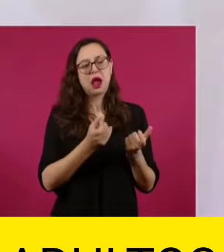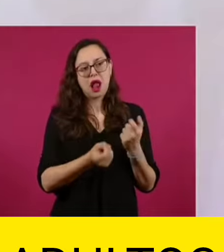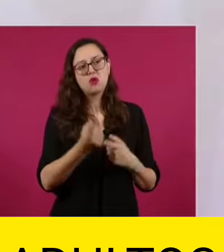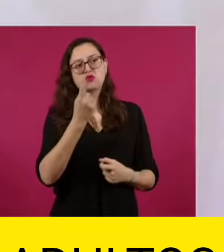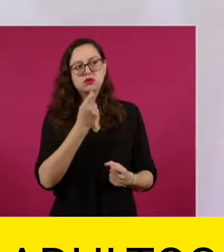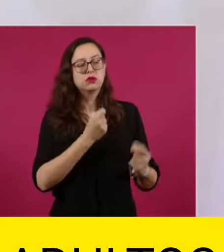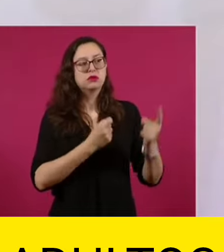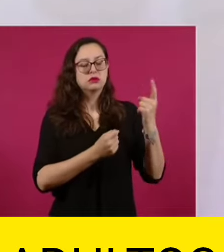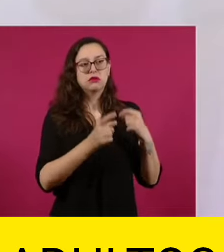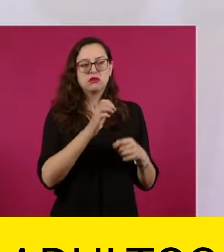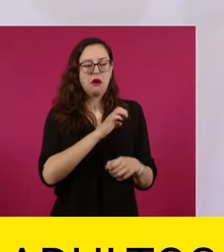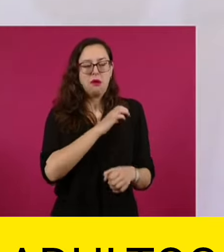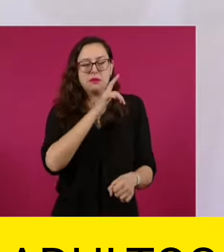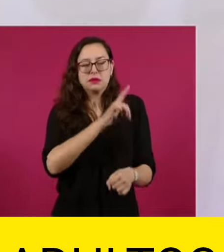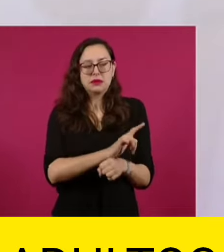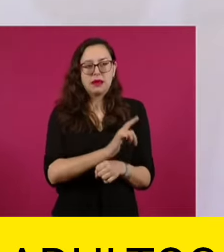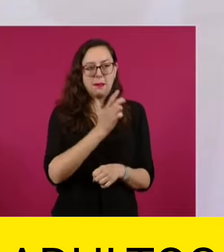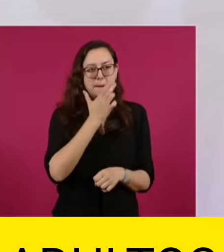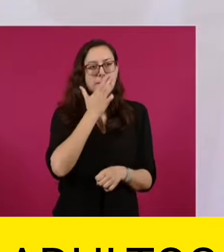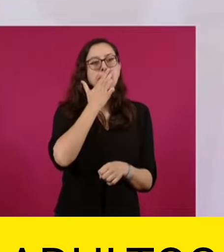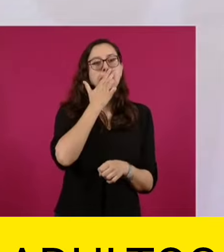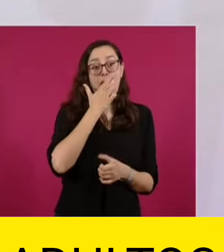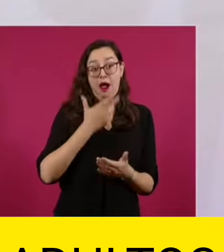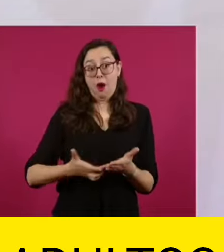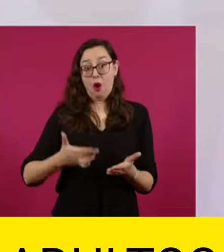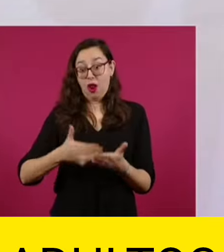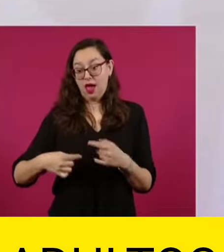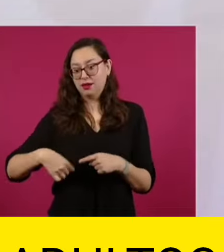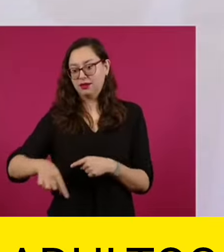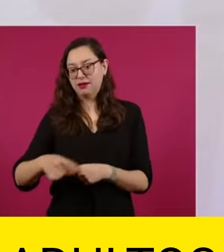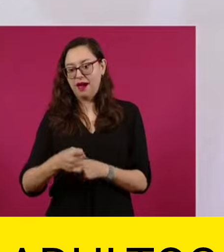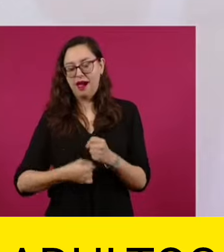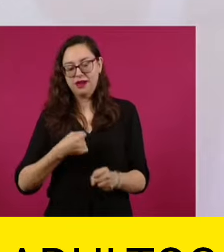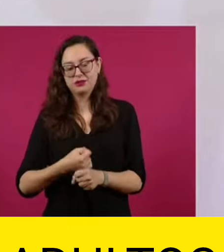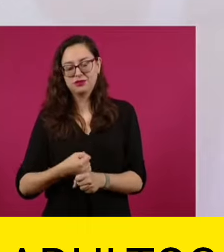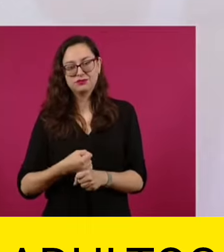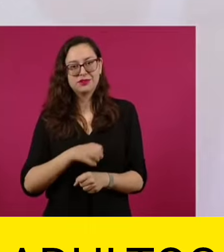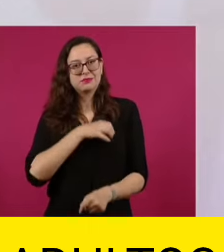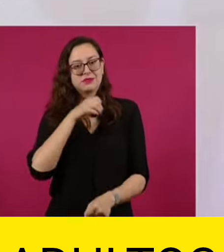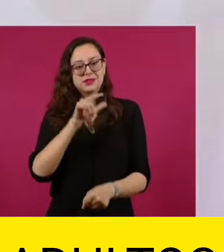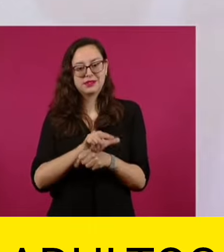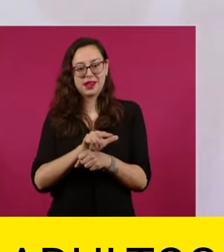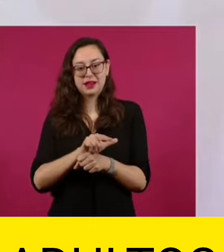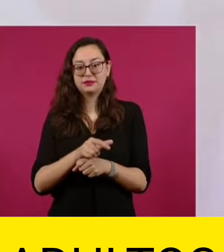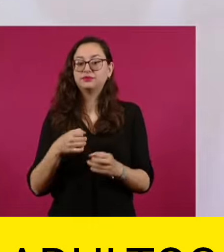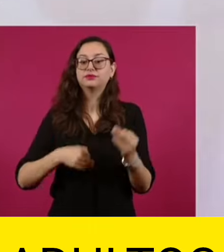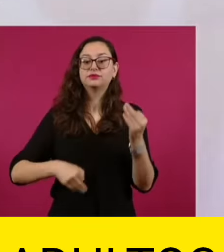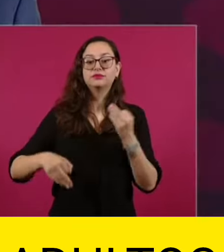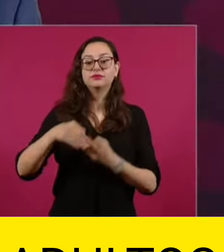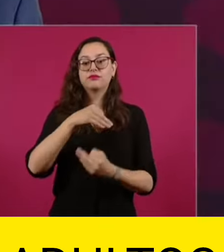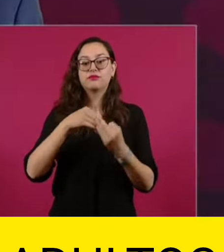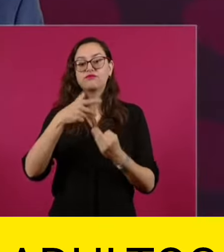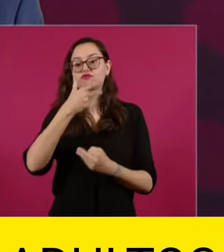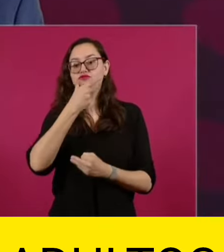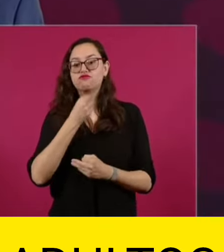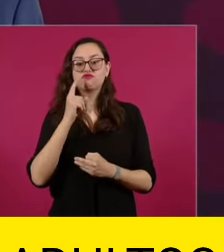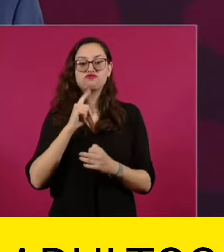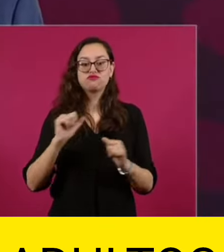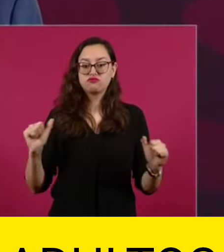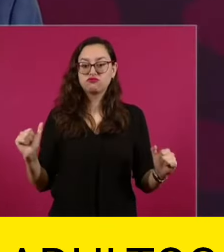histórico, especial, para el grito. Entonces están todos invitados para que